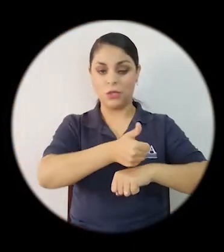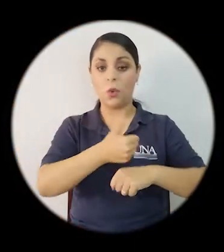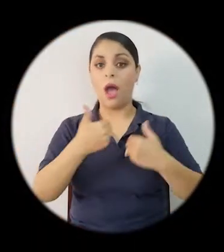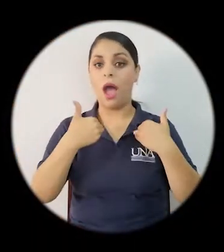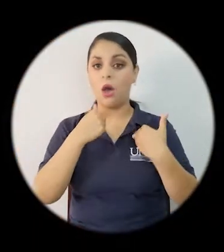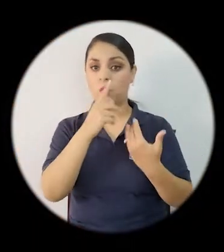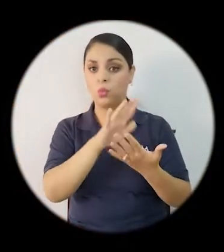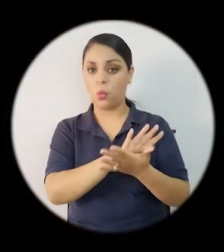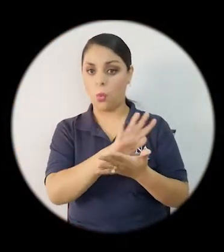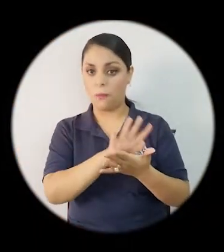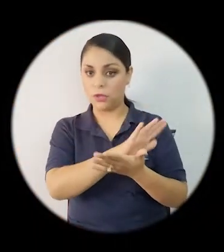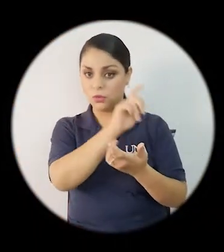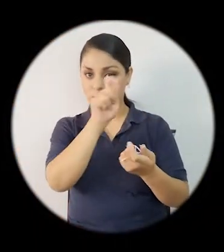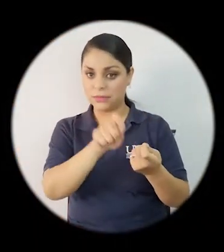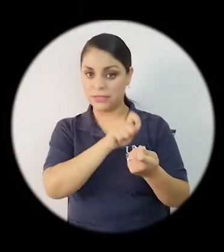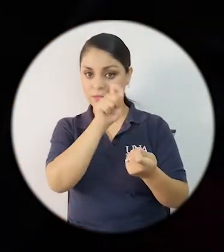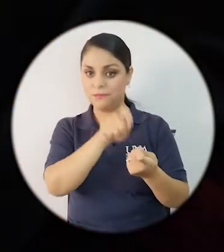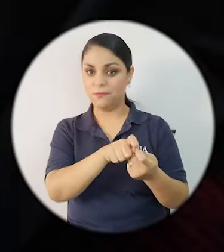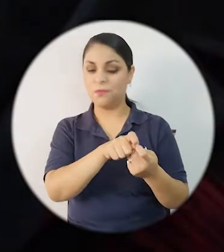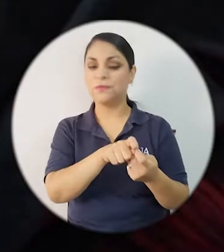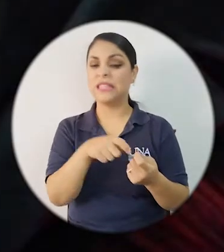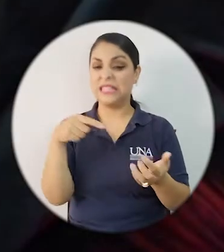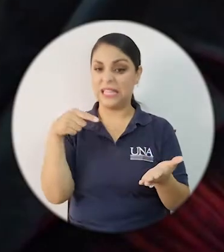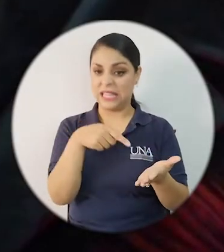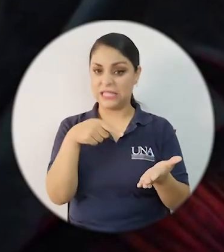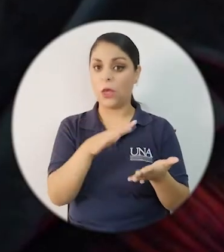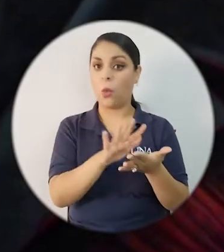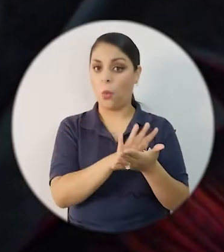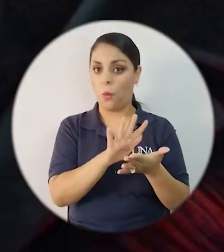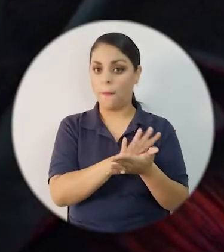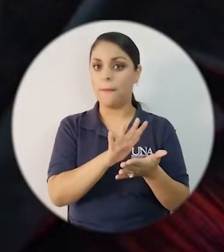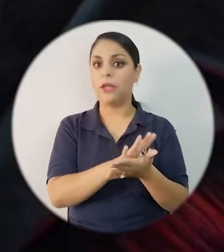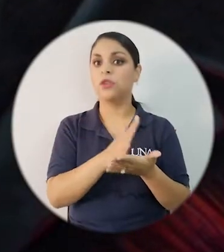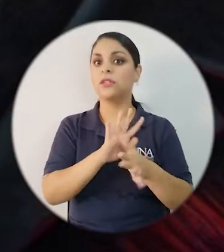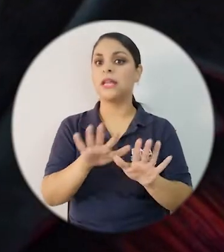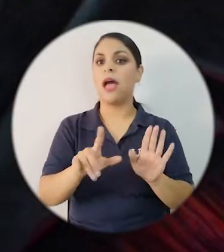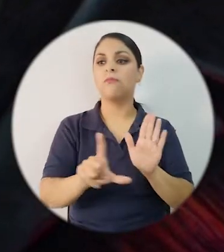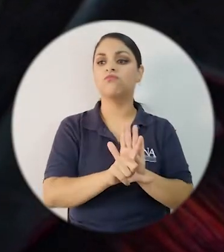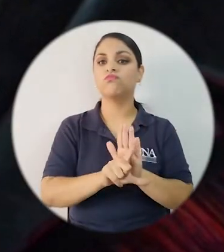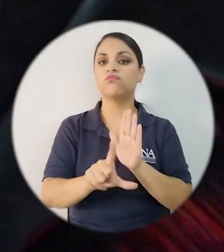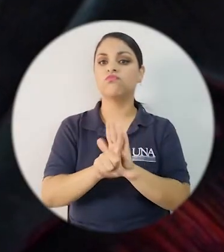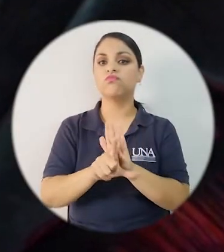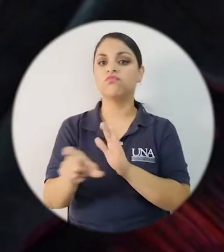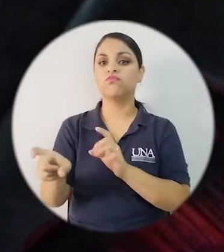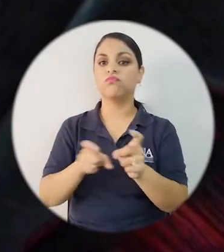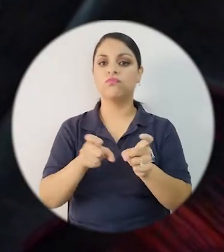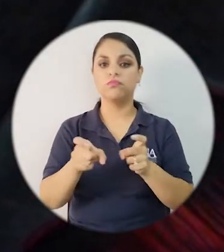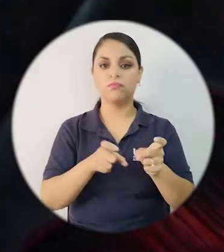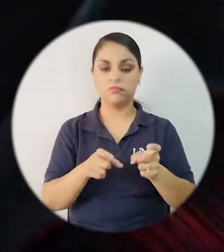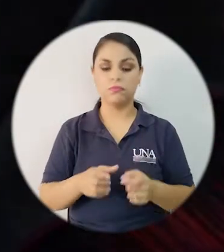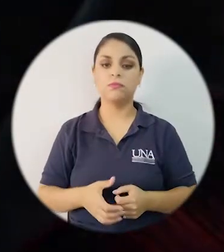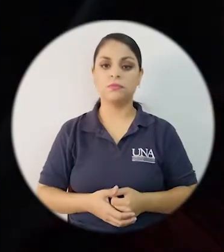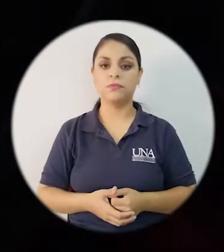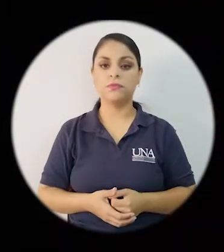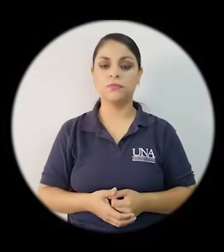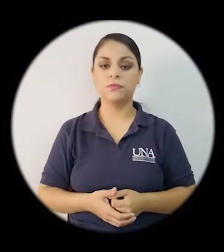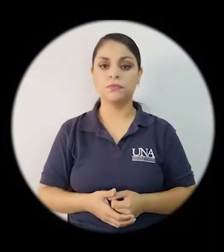Hay un documento específico, ese es el que va a de una u otra manera legislar,